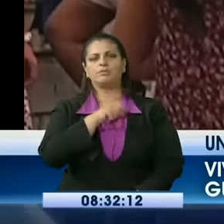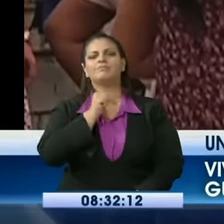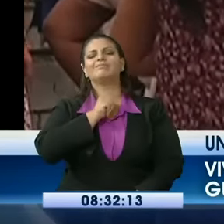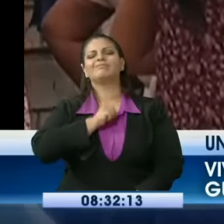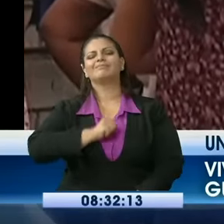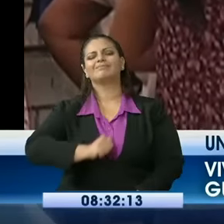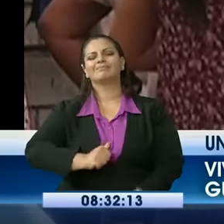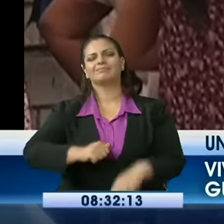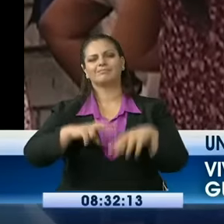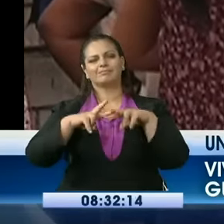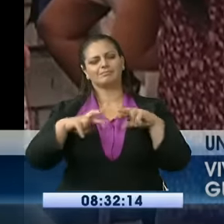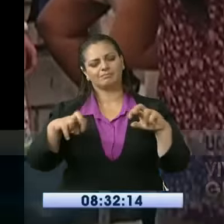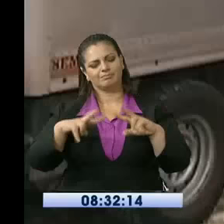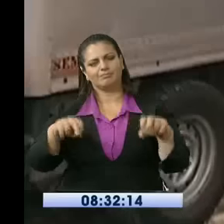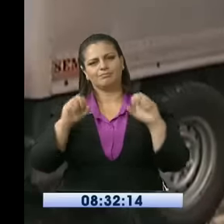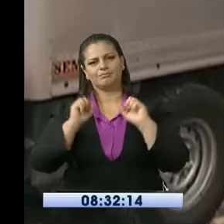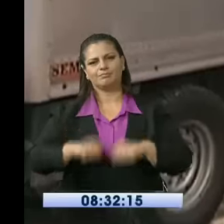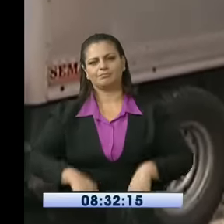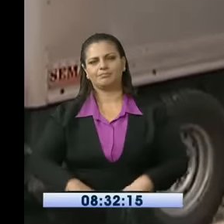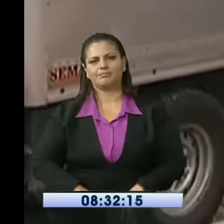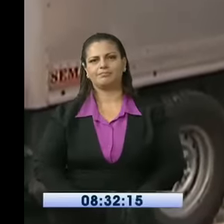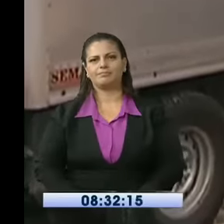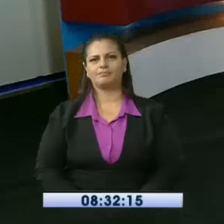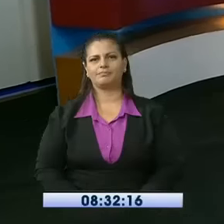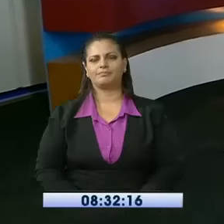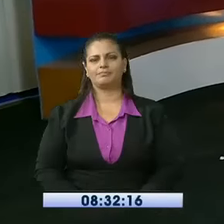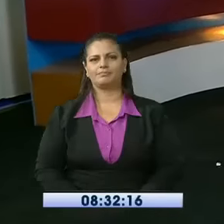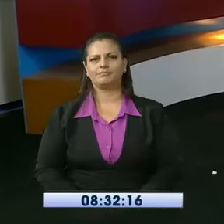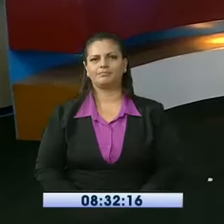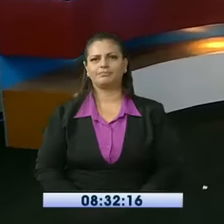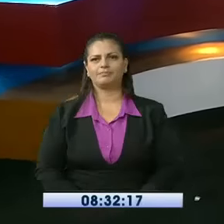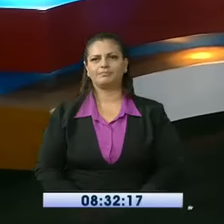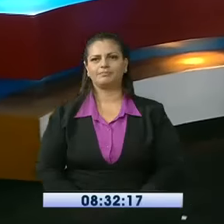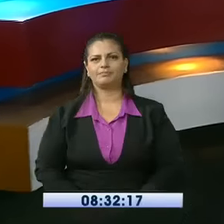respectiva. Informó Roselena Vascones.